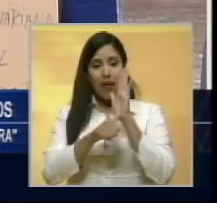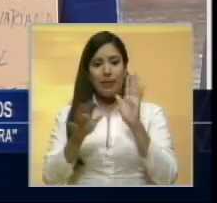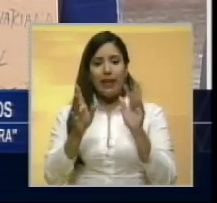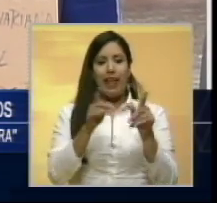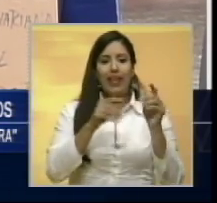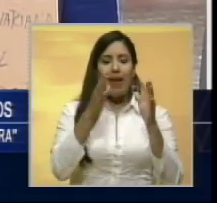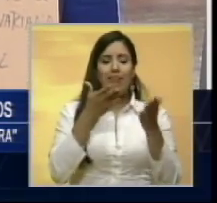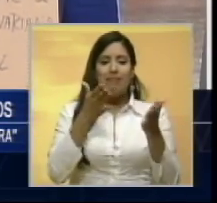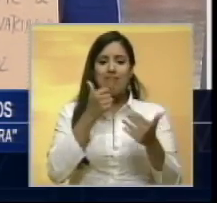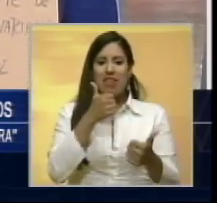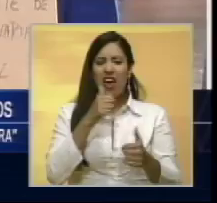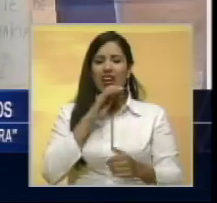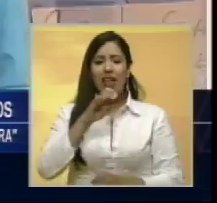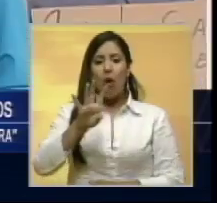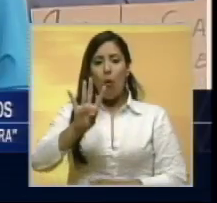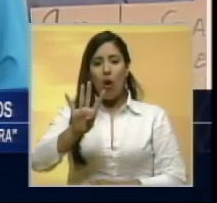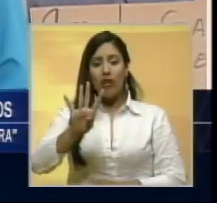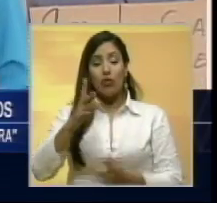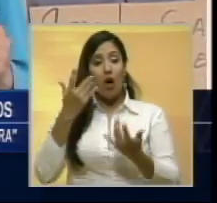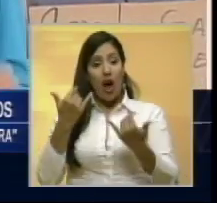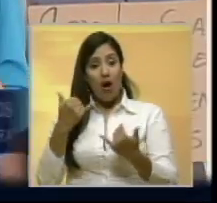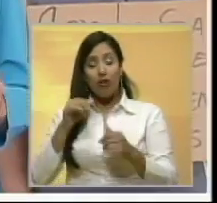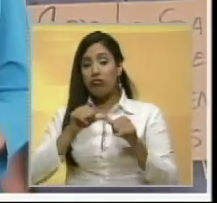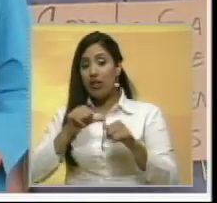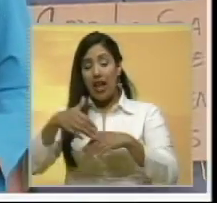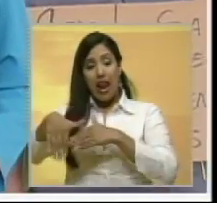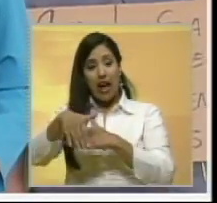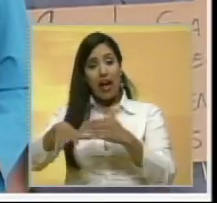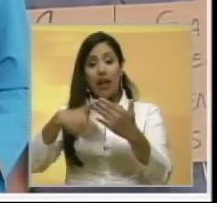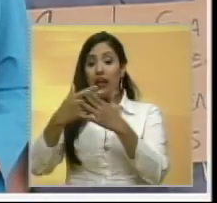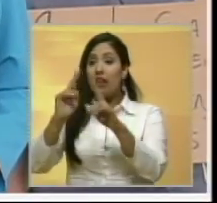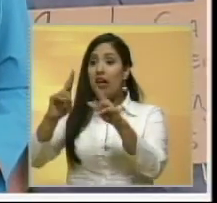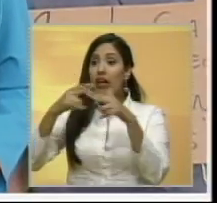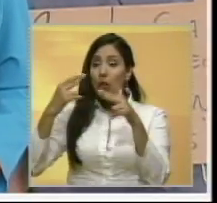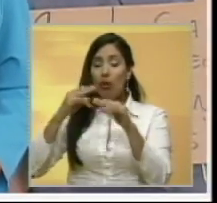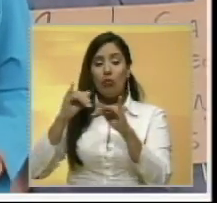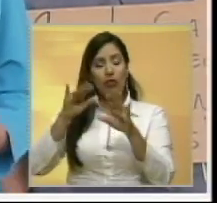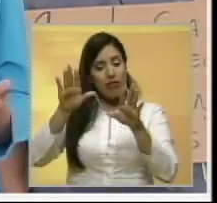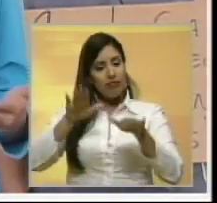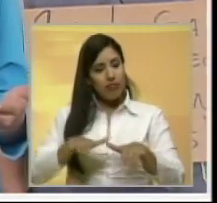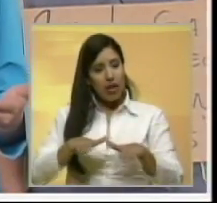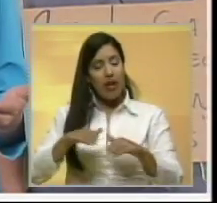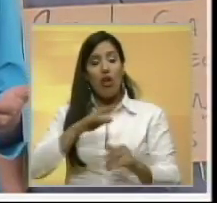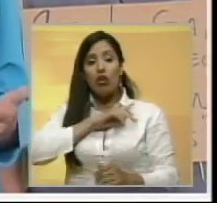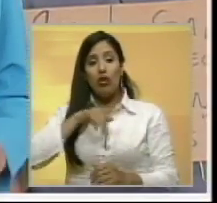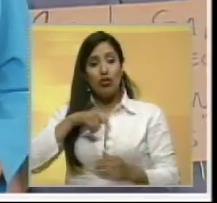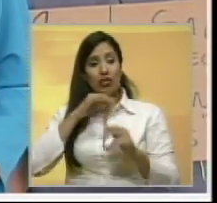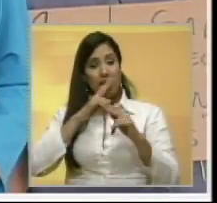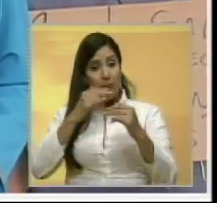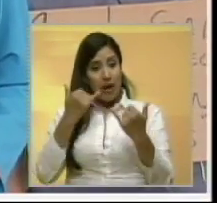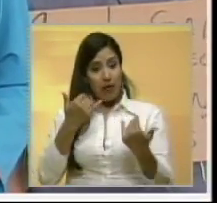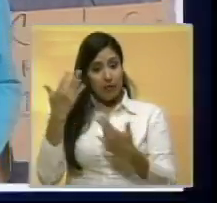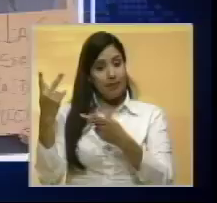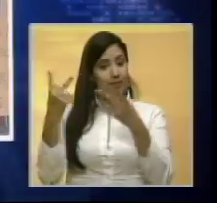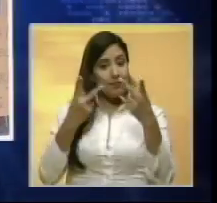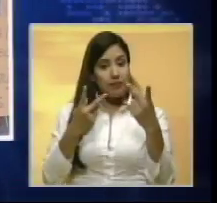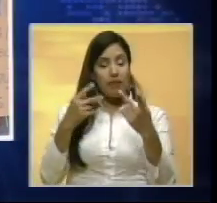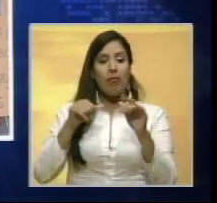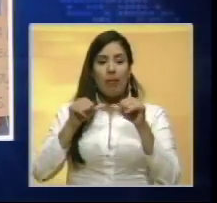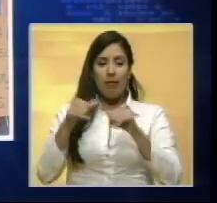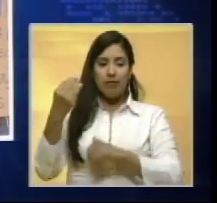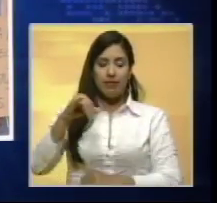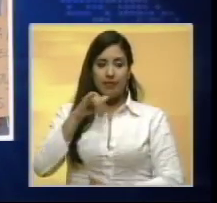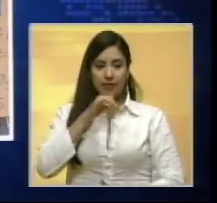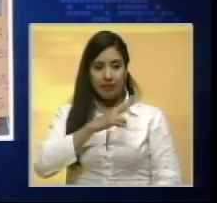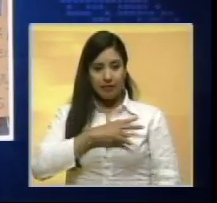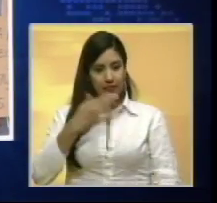y además señalaron que se mantendrán en las calles hasta tanto se le dé una respuesta a los pacientes. Es nuestro aporte hasta ahora. La invitación es a que continúen